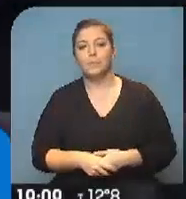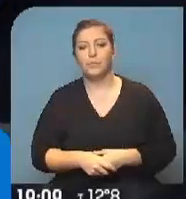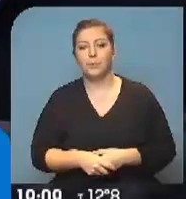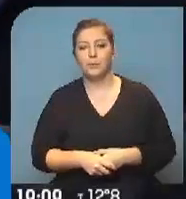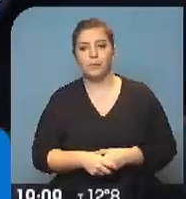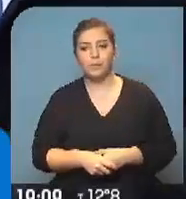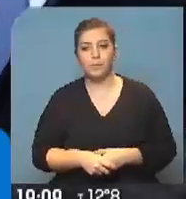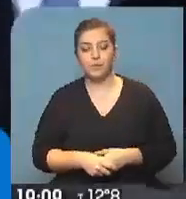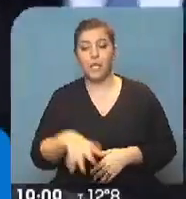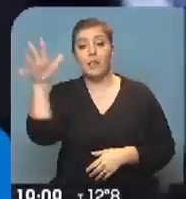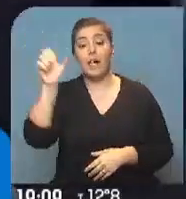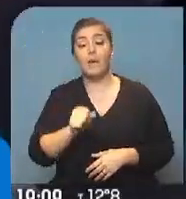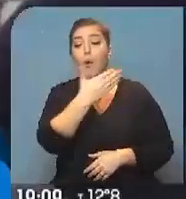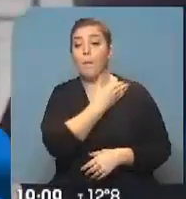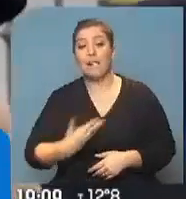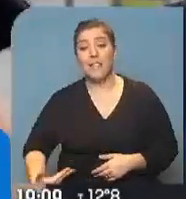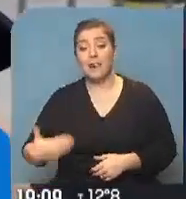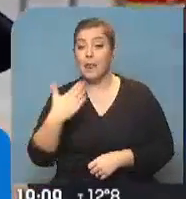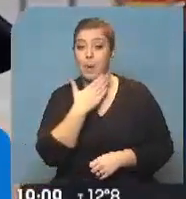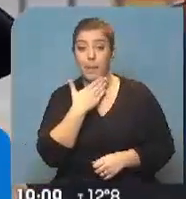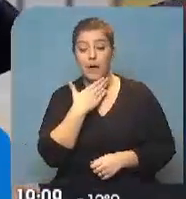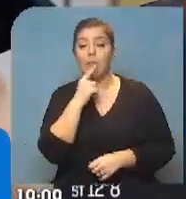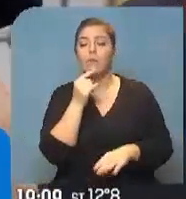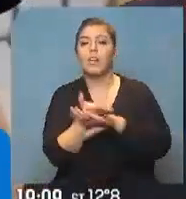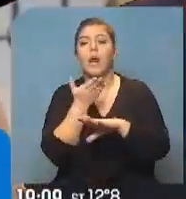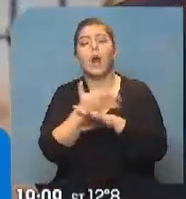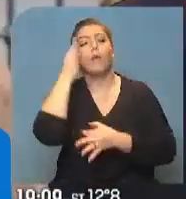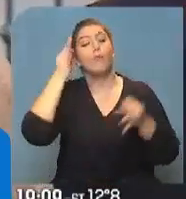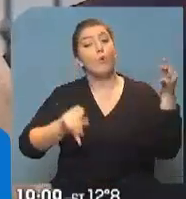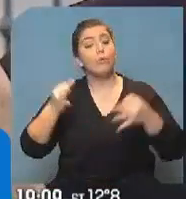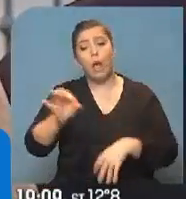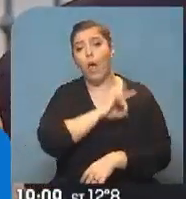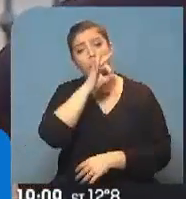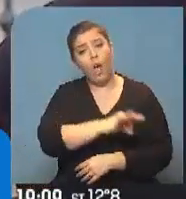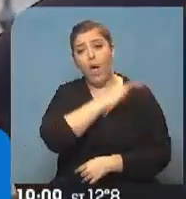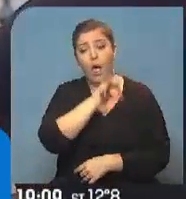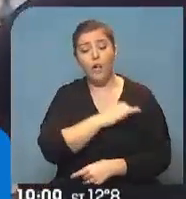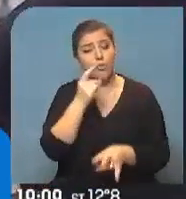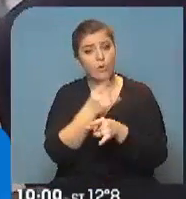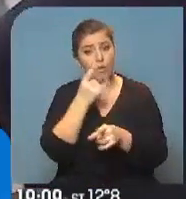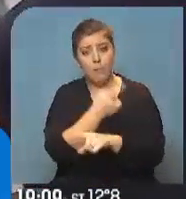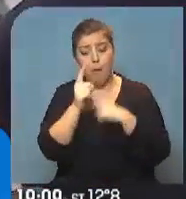le trajimos al presidente macri el reclamo de justicia que como todos los años mañana